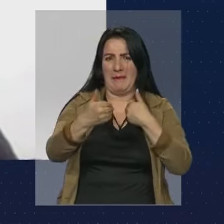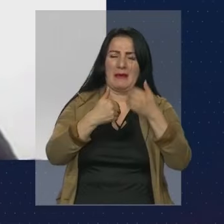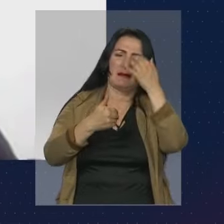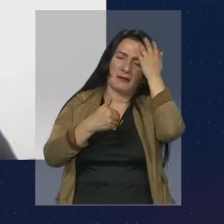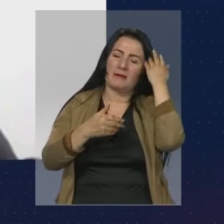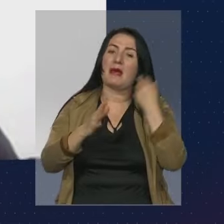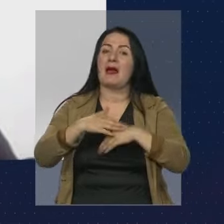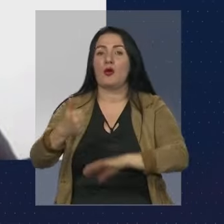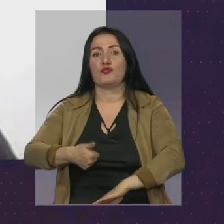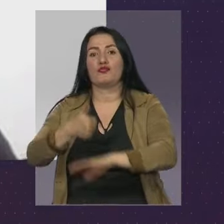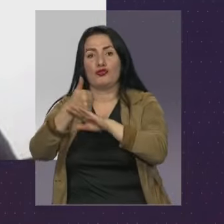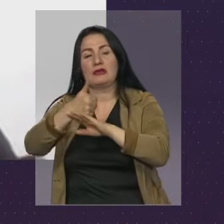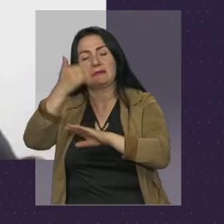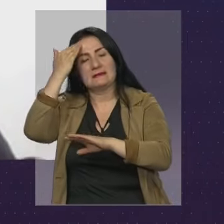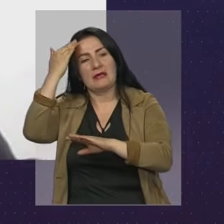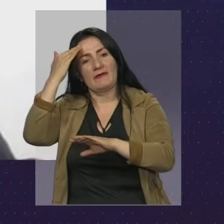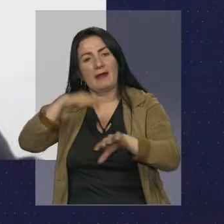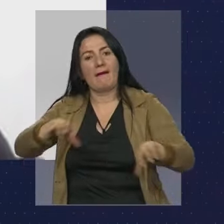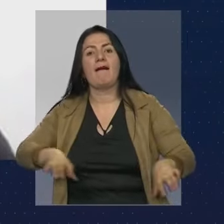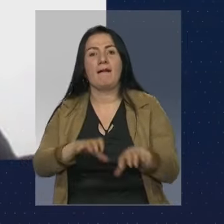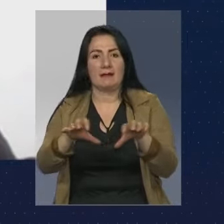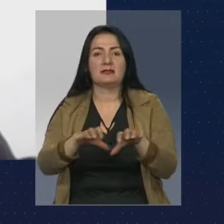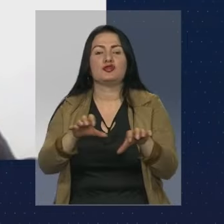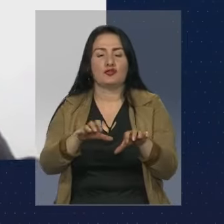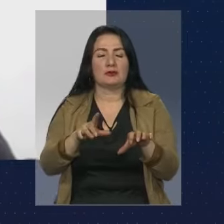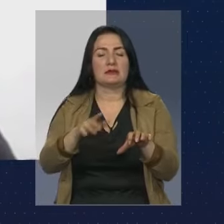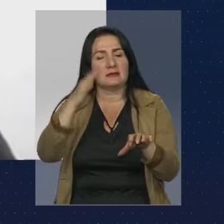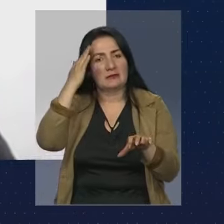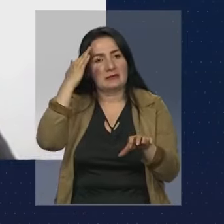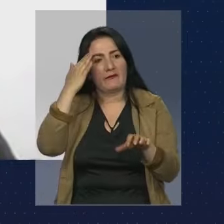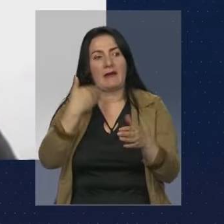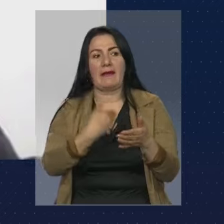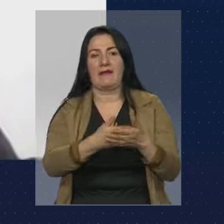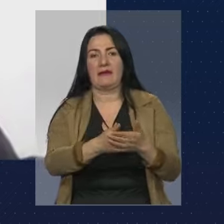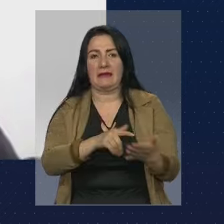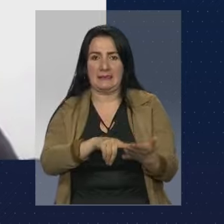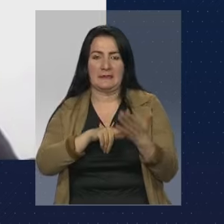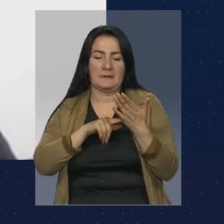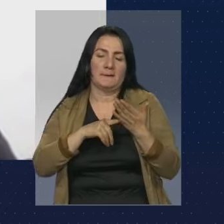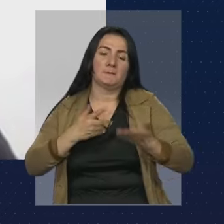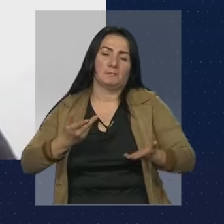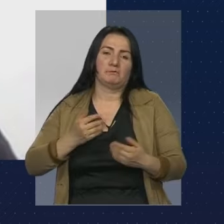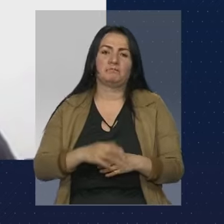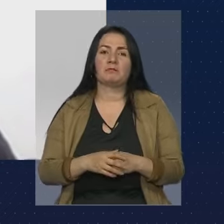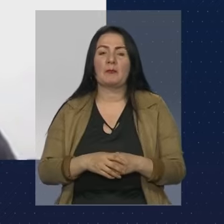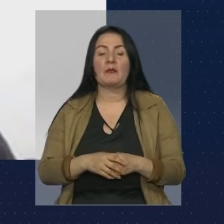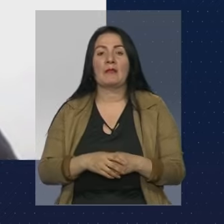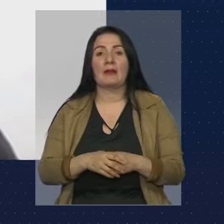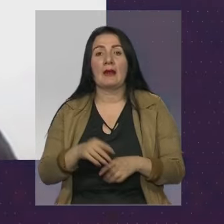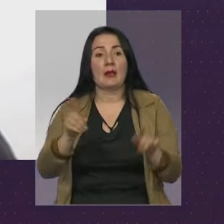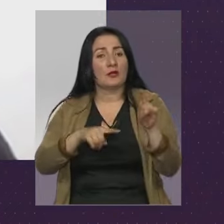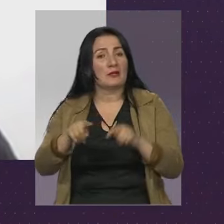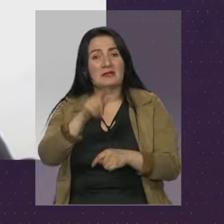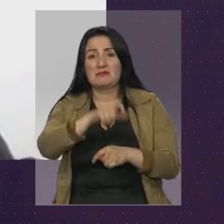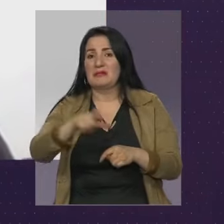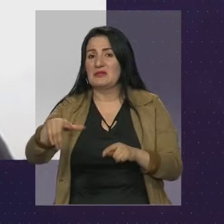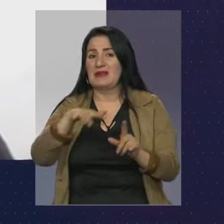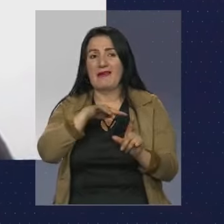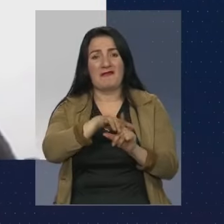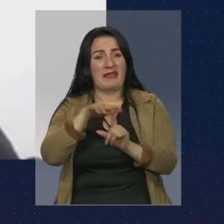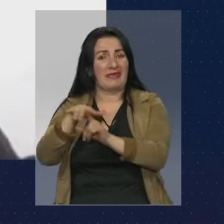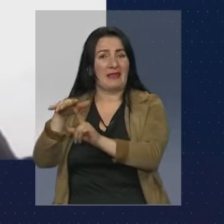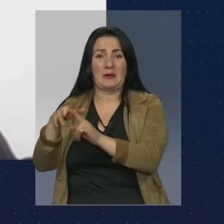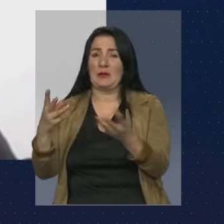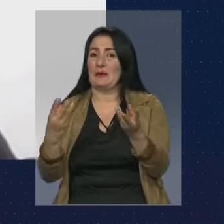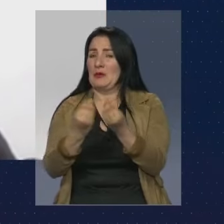las autoridades tomar acciones inmediatas basadas en evidencia. Porque desafortunadamente muchas de las personas afectadas por esos